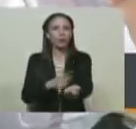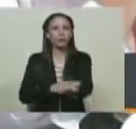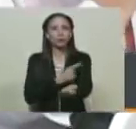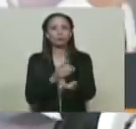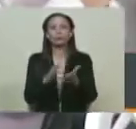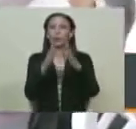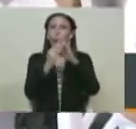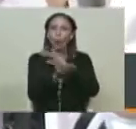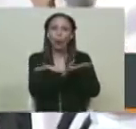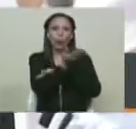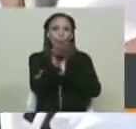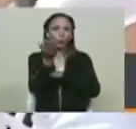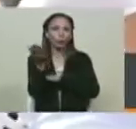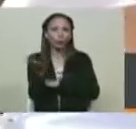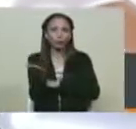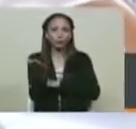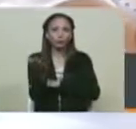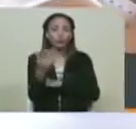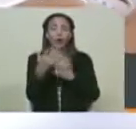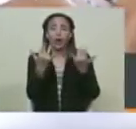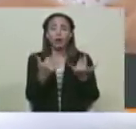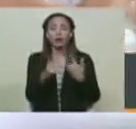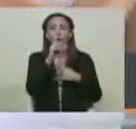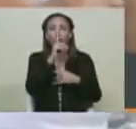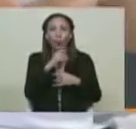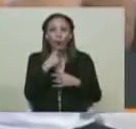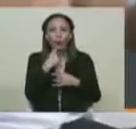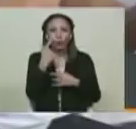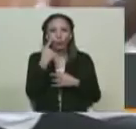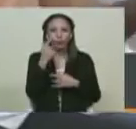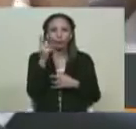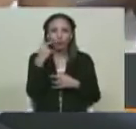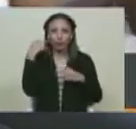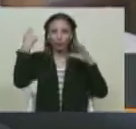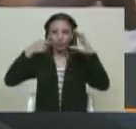todos ustedes deben tener la aplicación BQR.